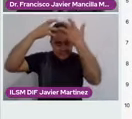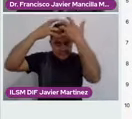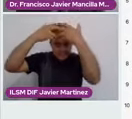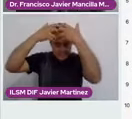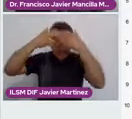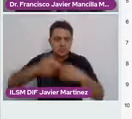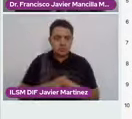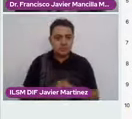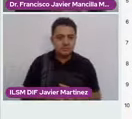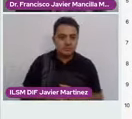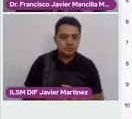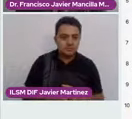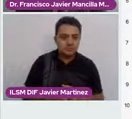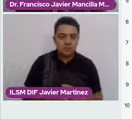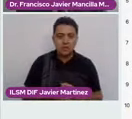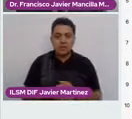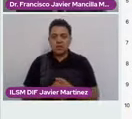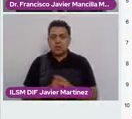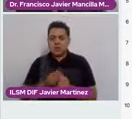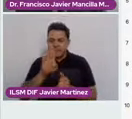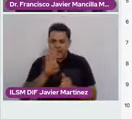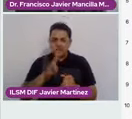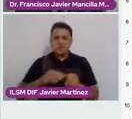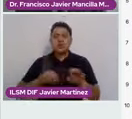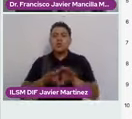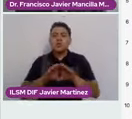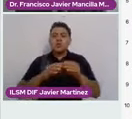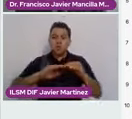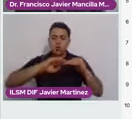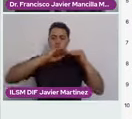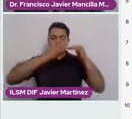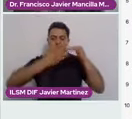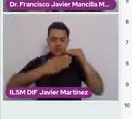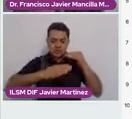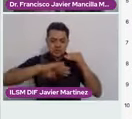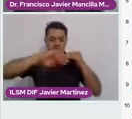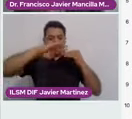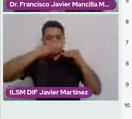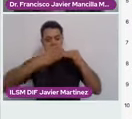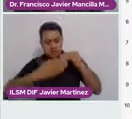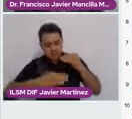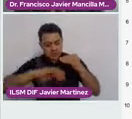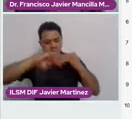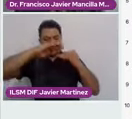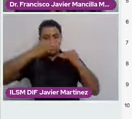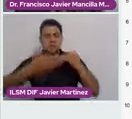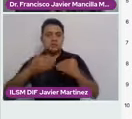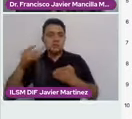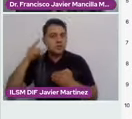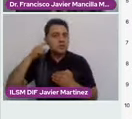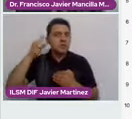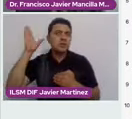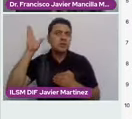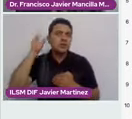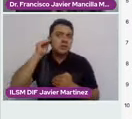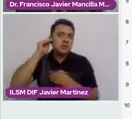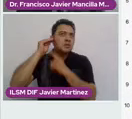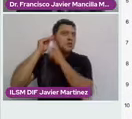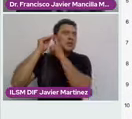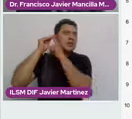de ondas que llegan al aparato convertidor, que es la cóclea, y de ahí se transmite hacia el cerebro, ya convertido